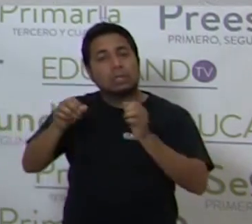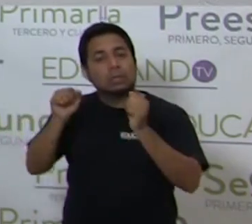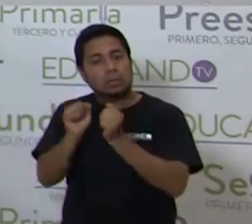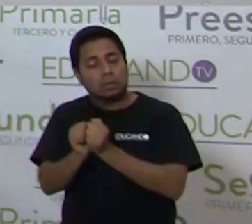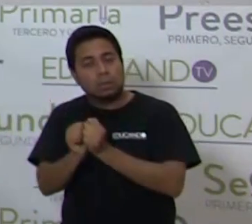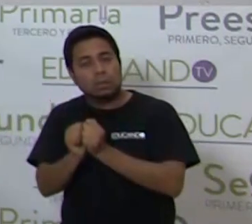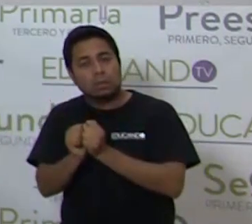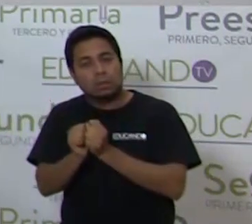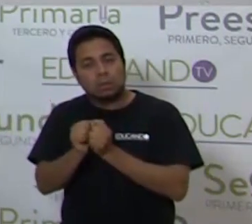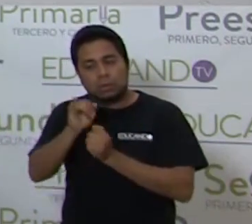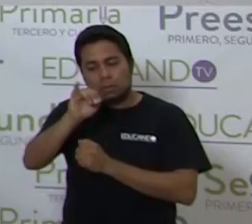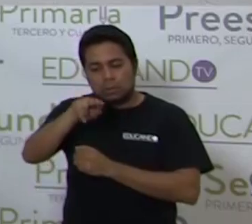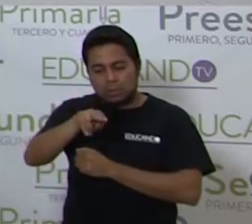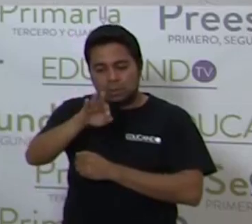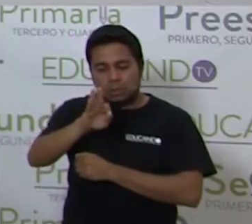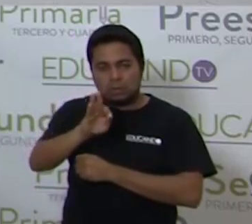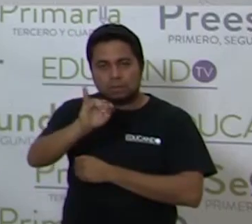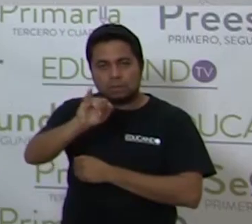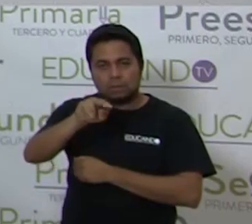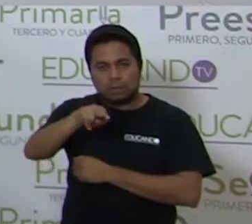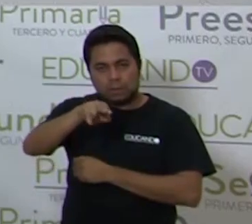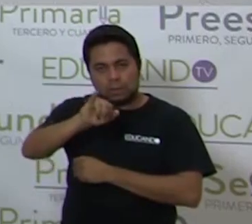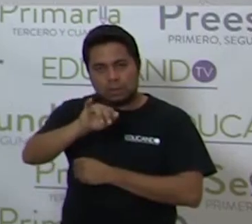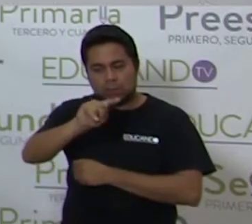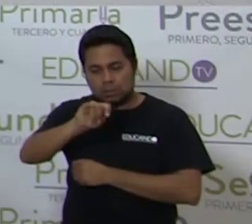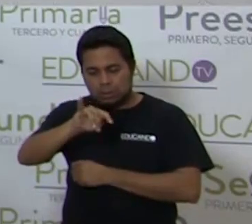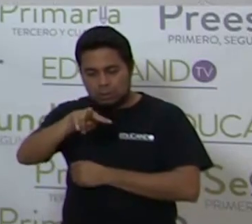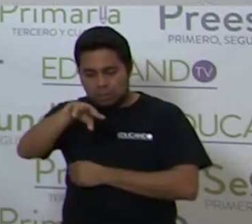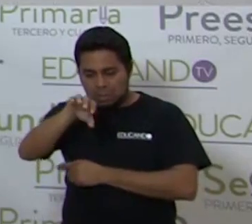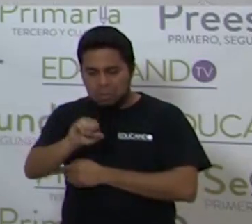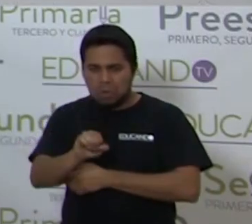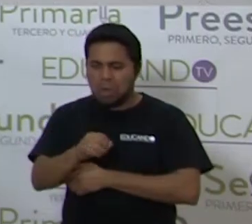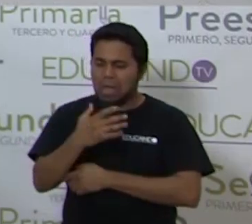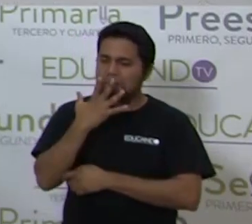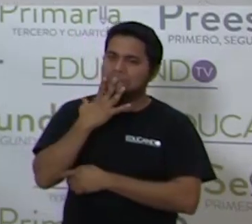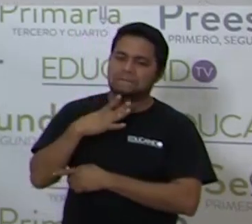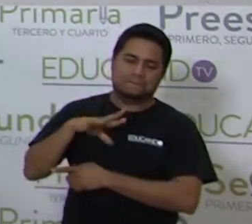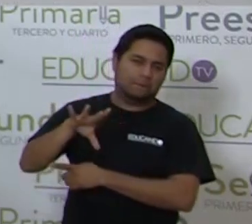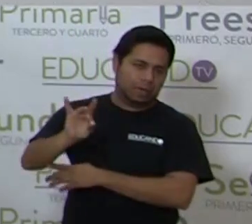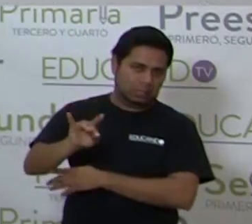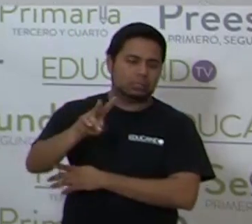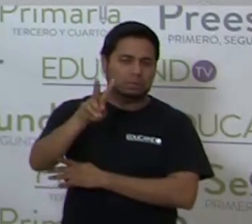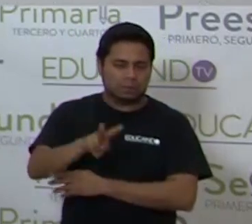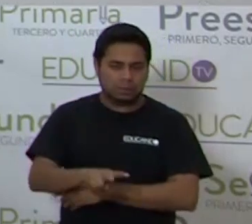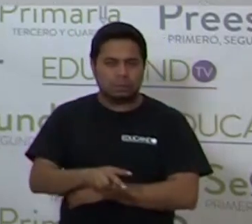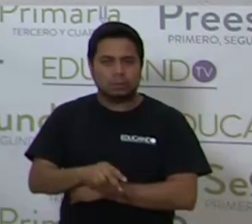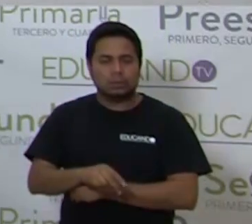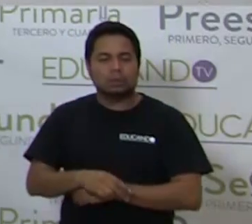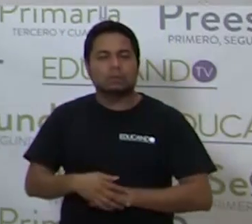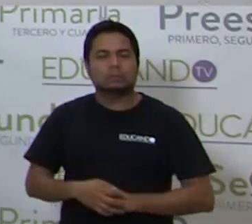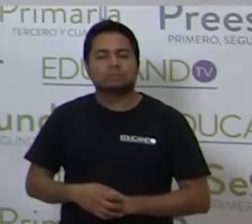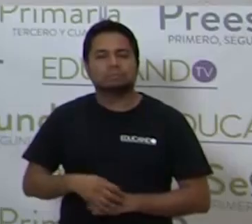el infinitivo. Muy sencillo, el infinitivo tiene tres